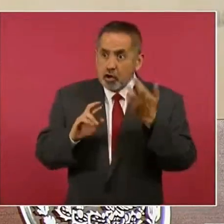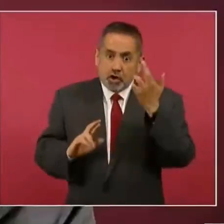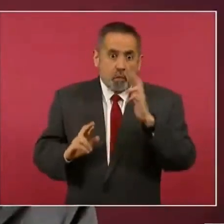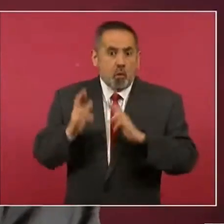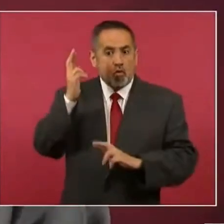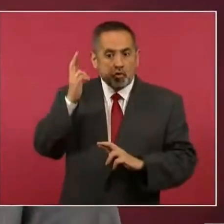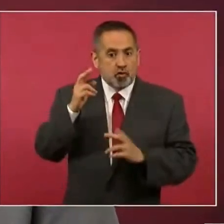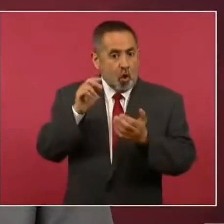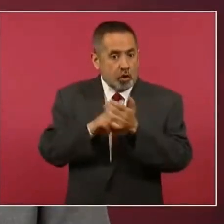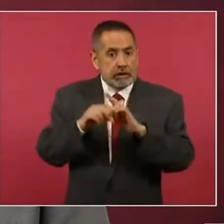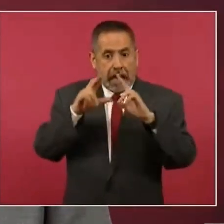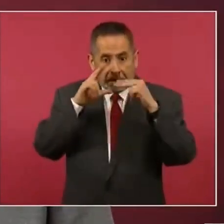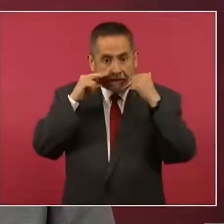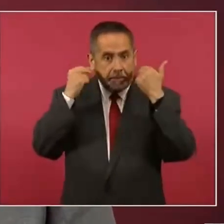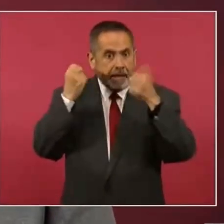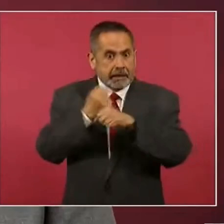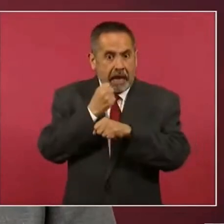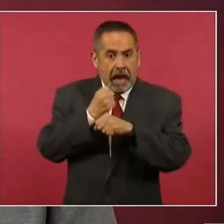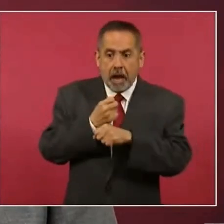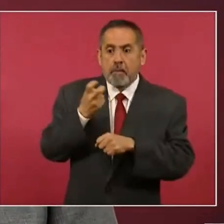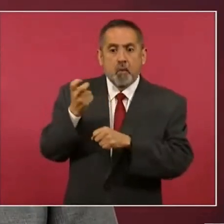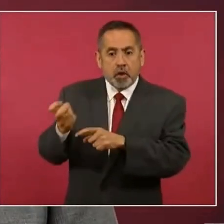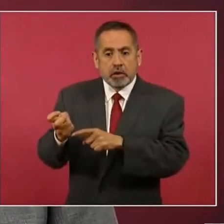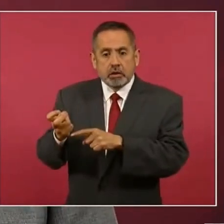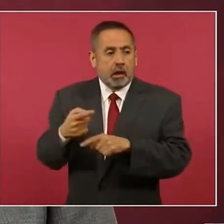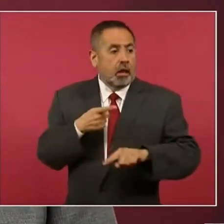revolucionario zapatista